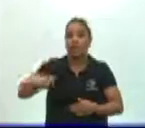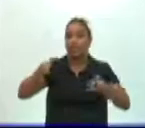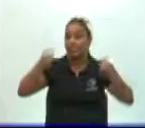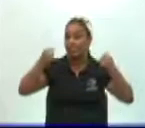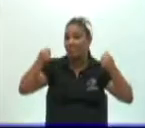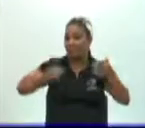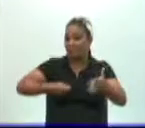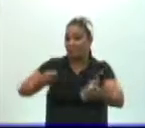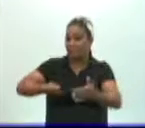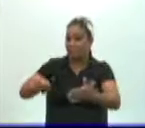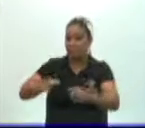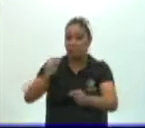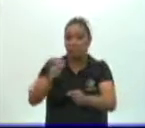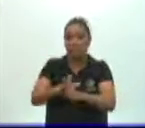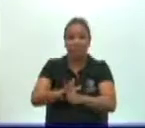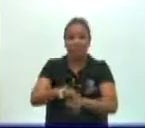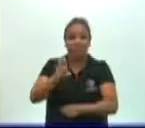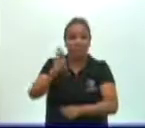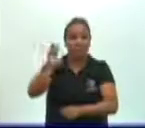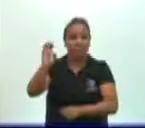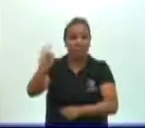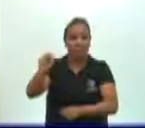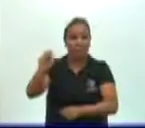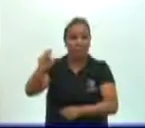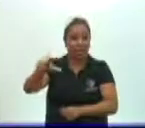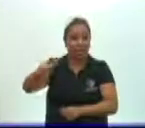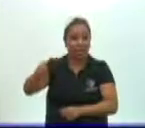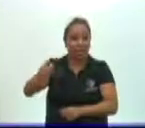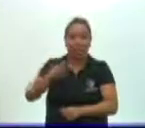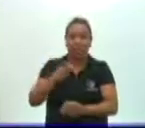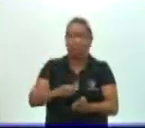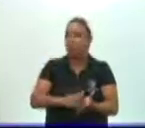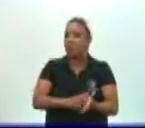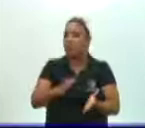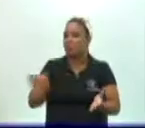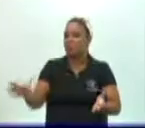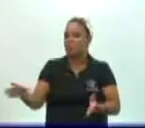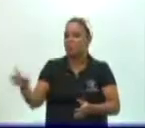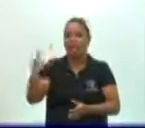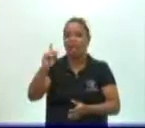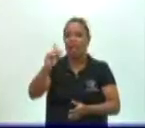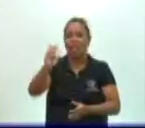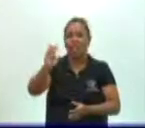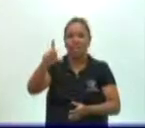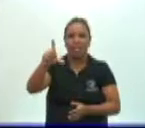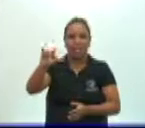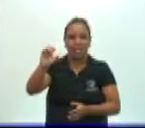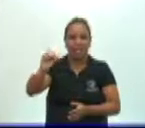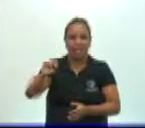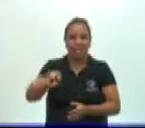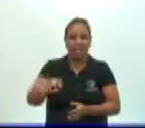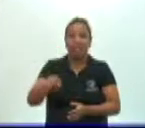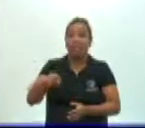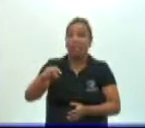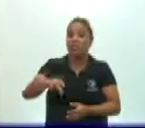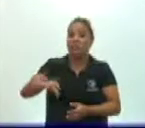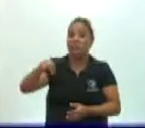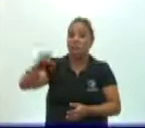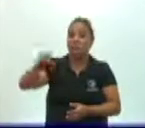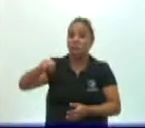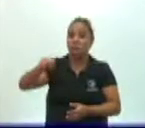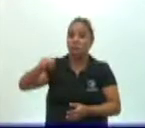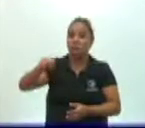comenzó en Bengala y de ahí se va a extender a toda Delhi y se centró principalmente en el norte de la India.